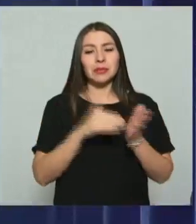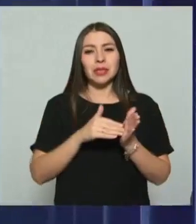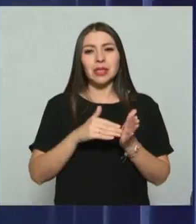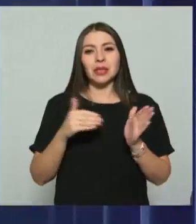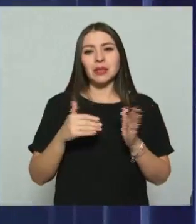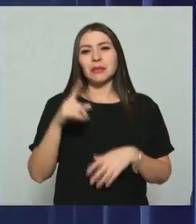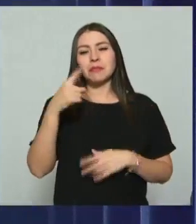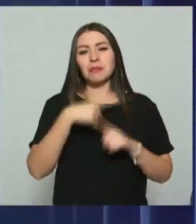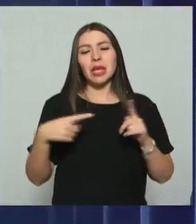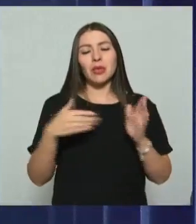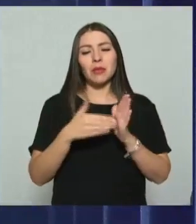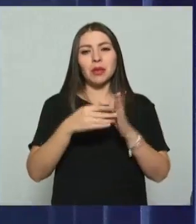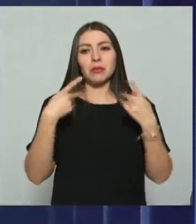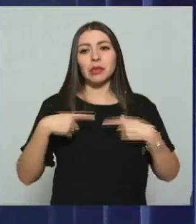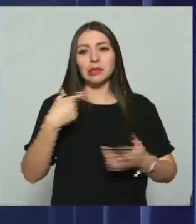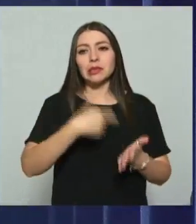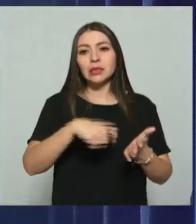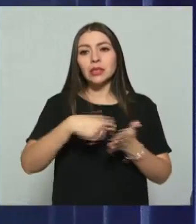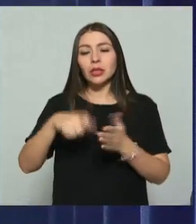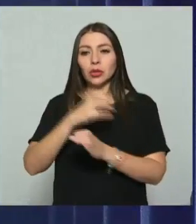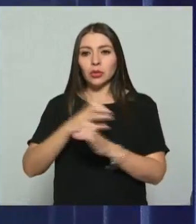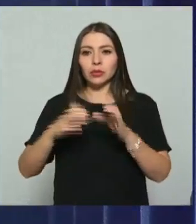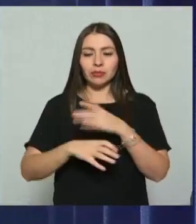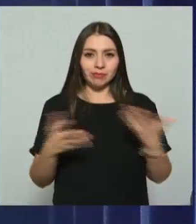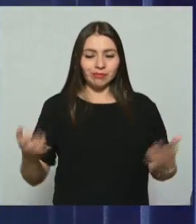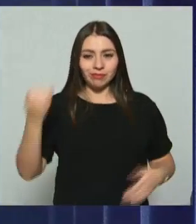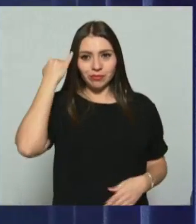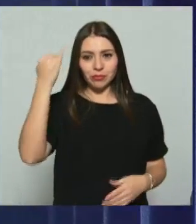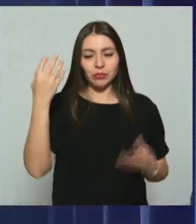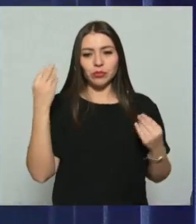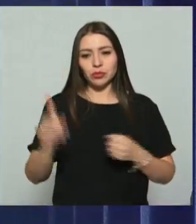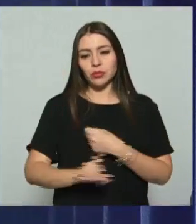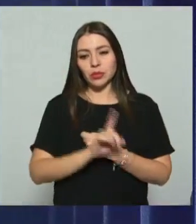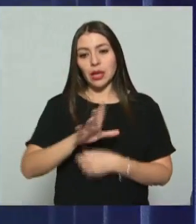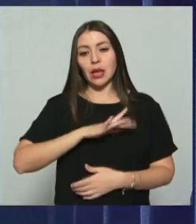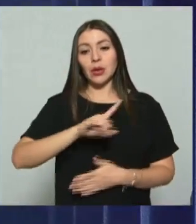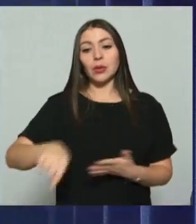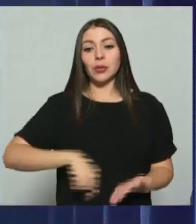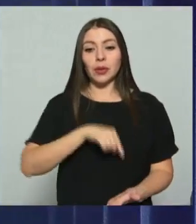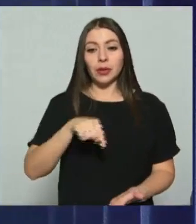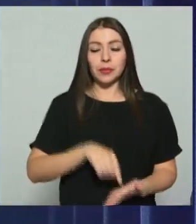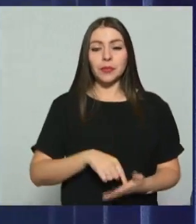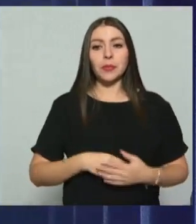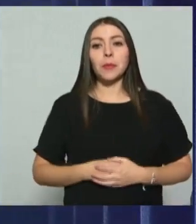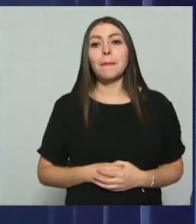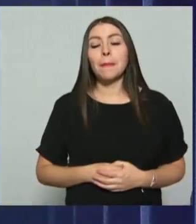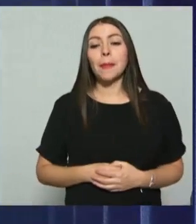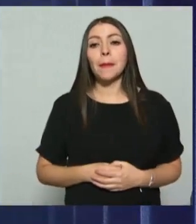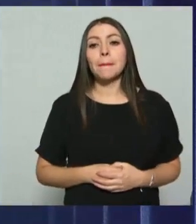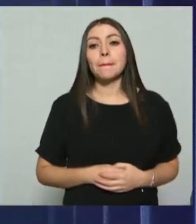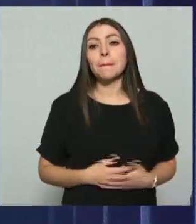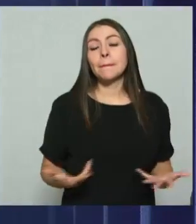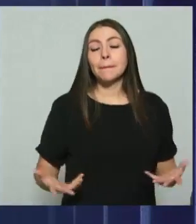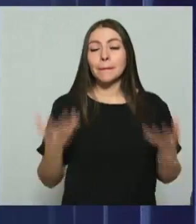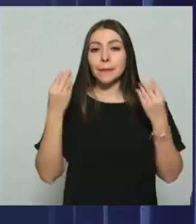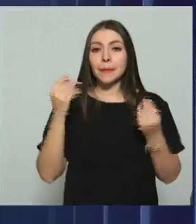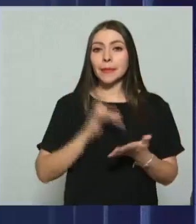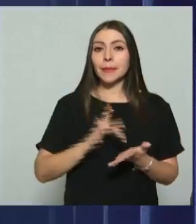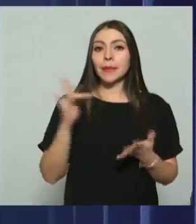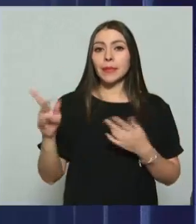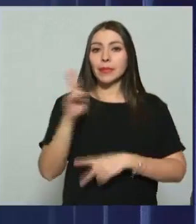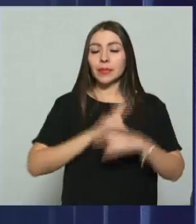abasto a surtirse. Imagínese usted qué tipo de problemas vive ese lugar. Así que bueno, pues Héctor Ulises García Nieto, gracias por